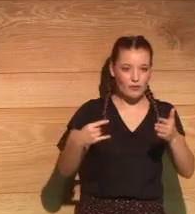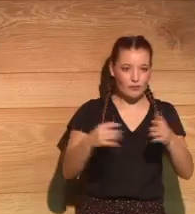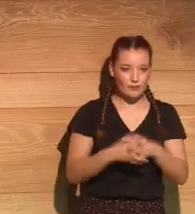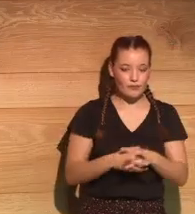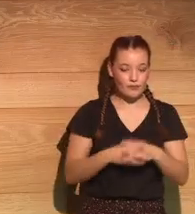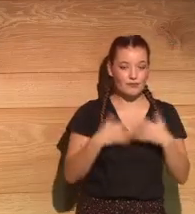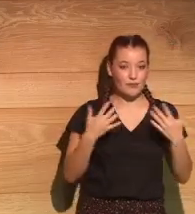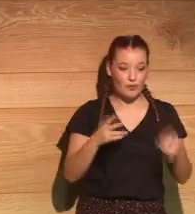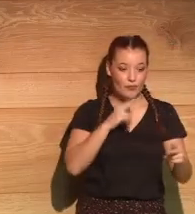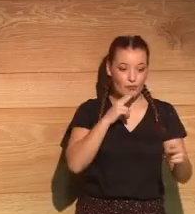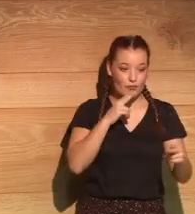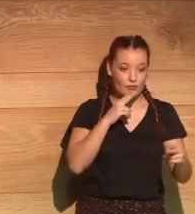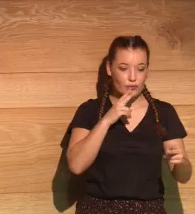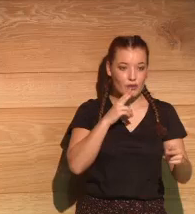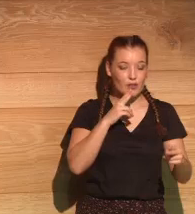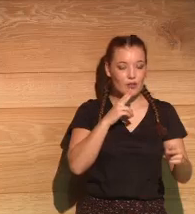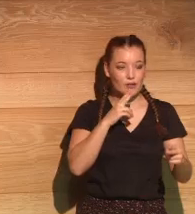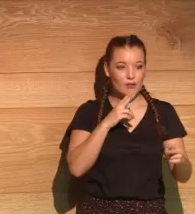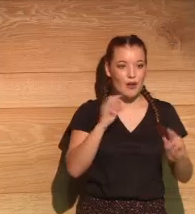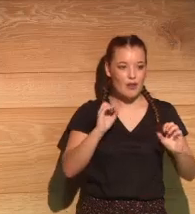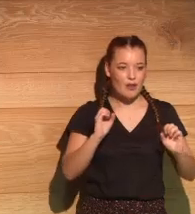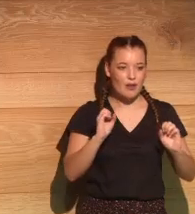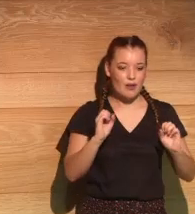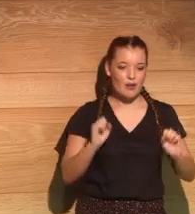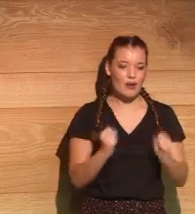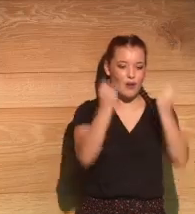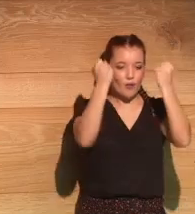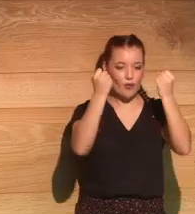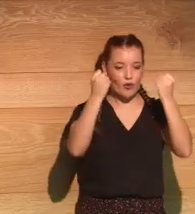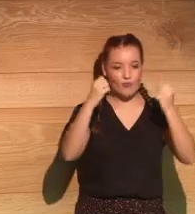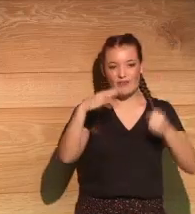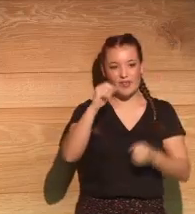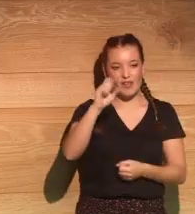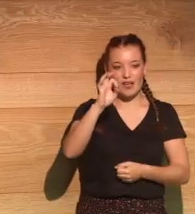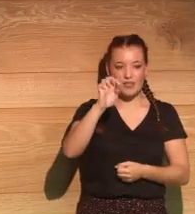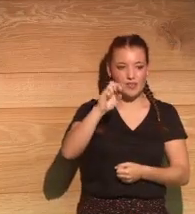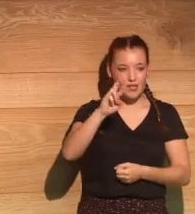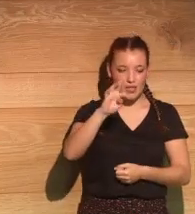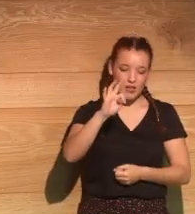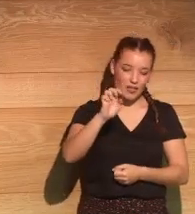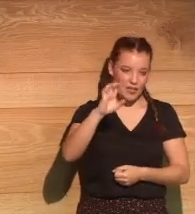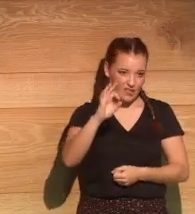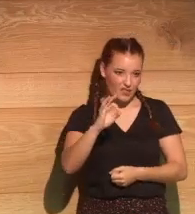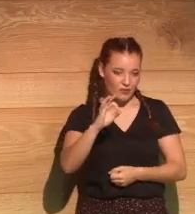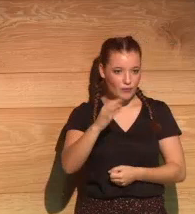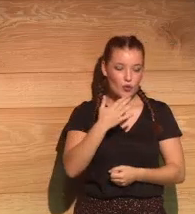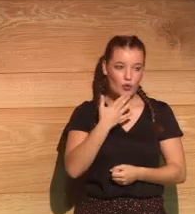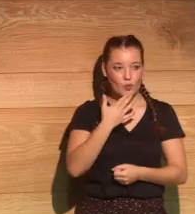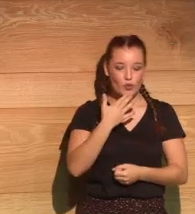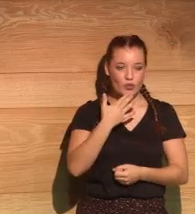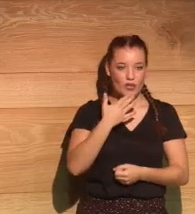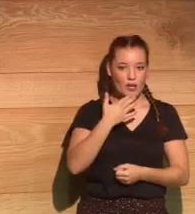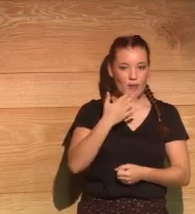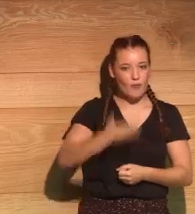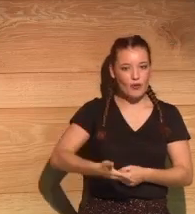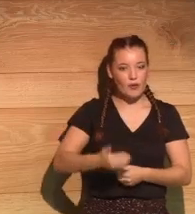época a la revolución islámica de Khomeini la revolución de los casetes, como si fuera más importante el medio por el que se producía los discursos de